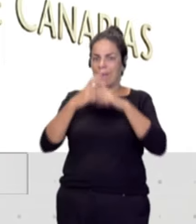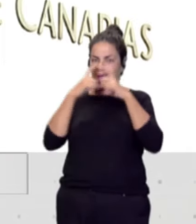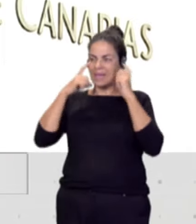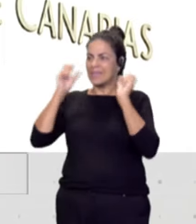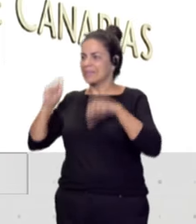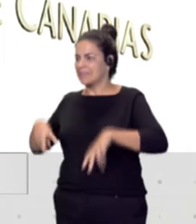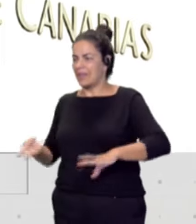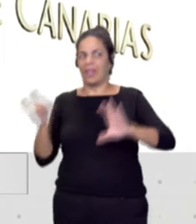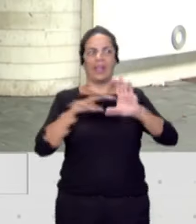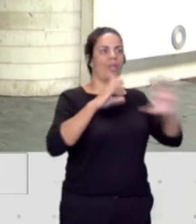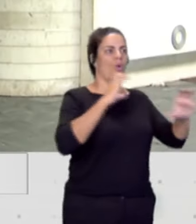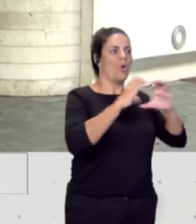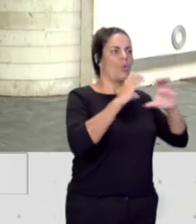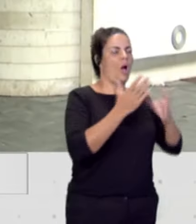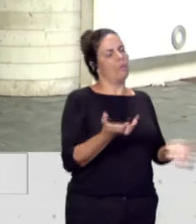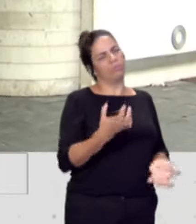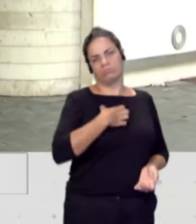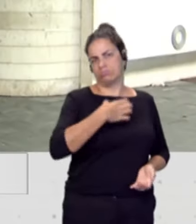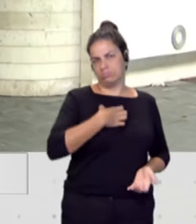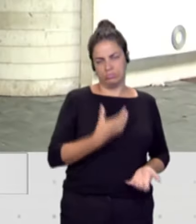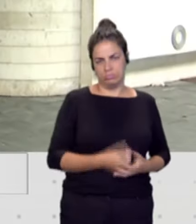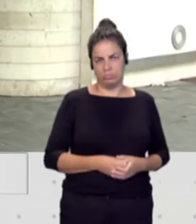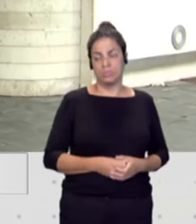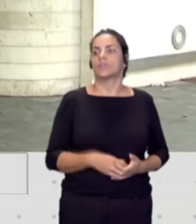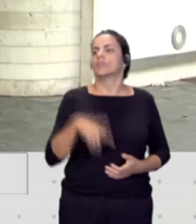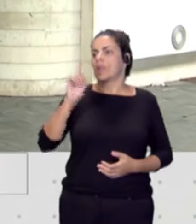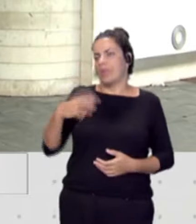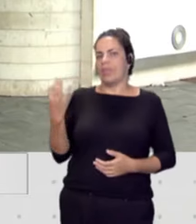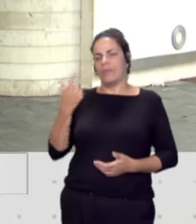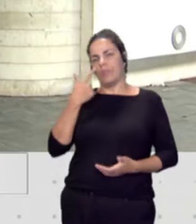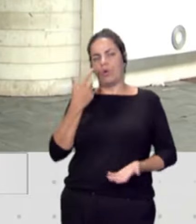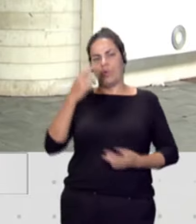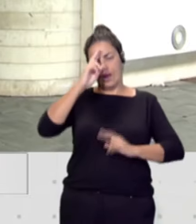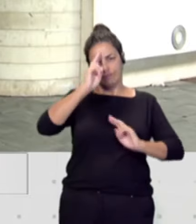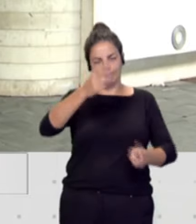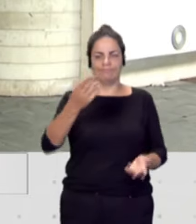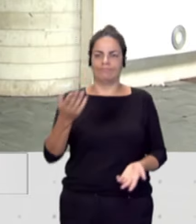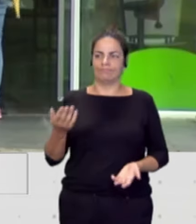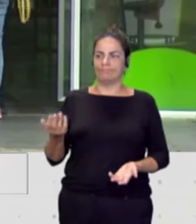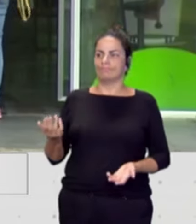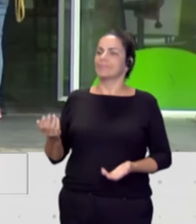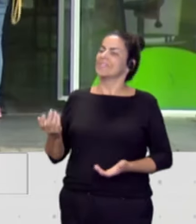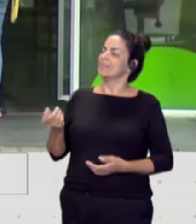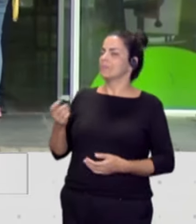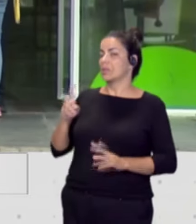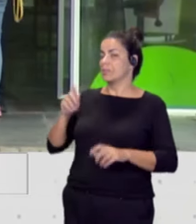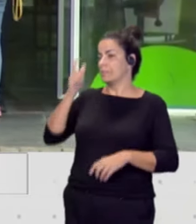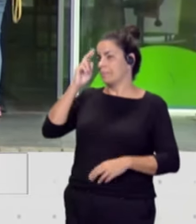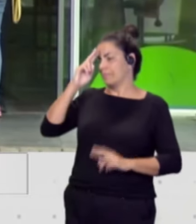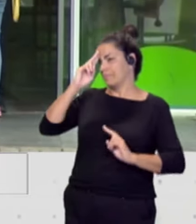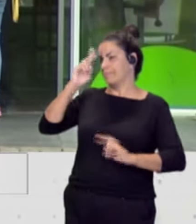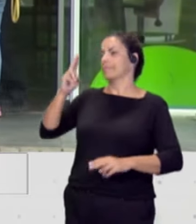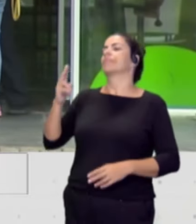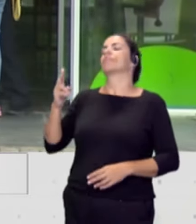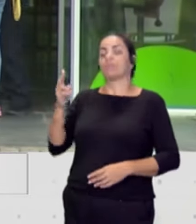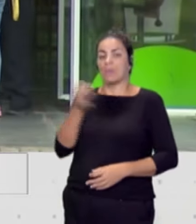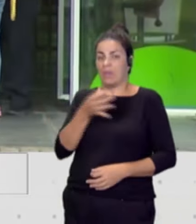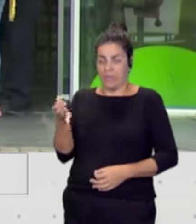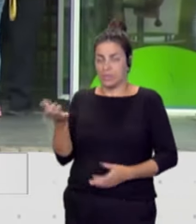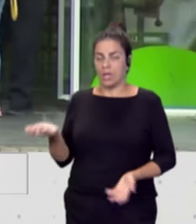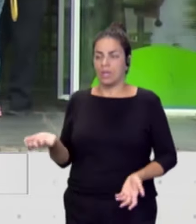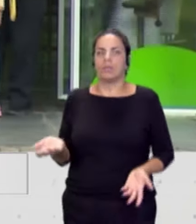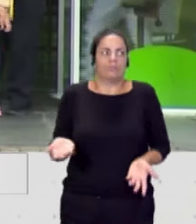creo... está a título personal ser un poco considerado sí, y si ves sí, que estás sí. con ese proceso la palabra gripal, consideración no sabes... La palabra consideración no, te ha quedado no. perfecta. No, no, no, es que es verdad.